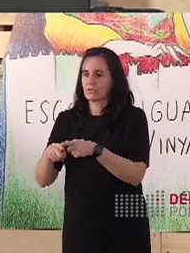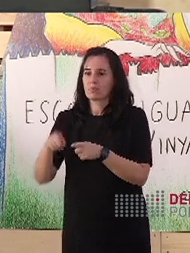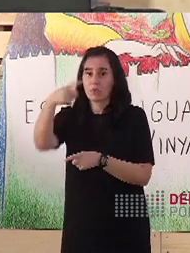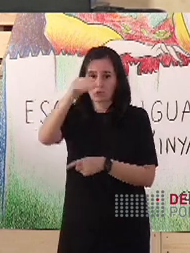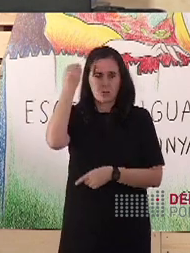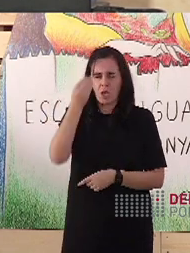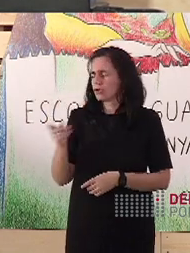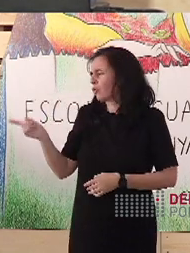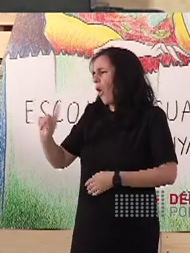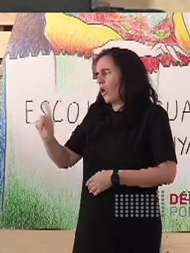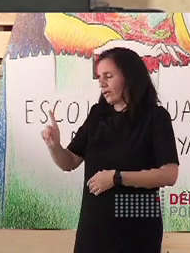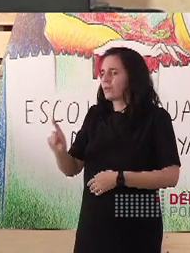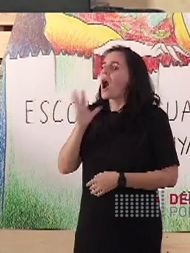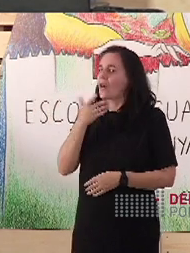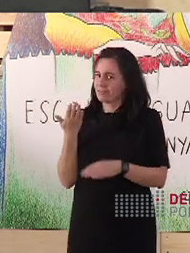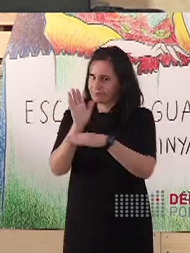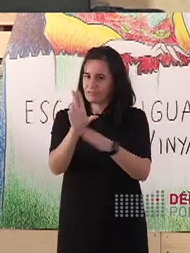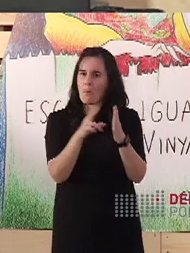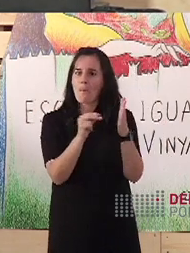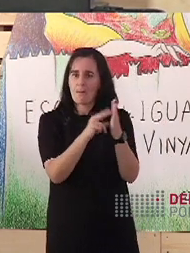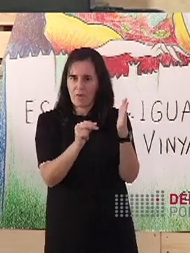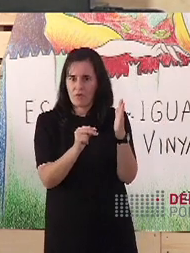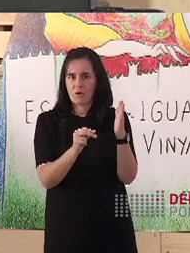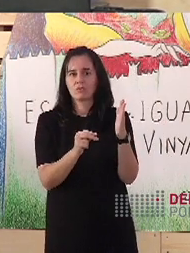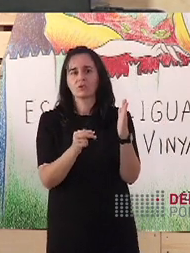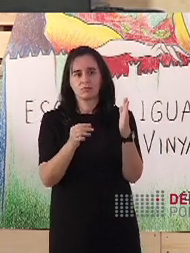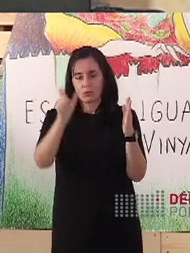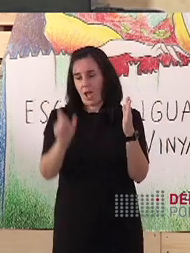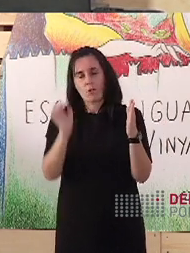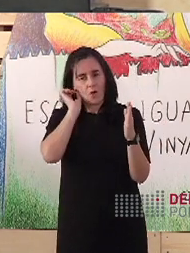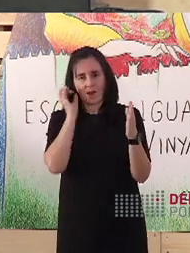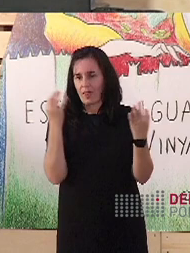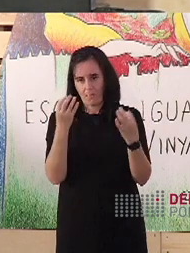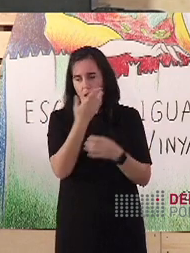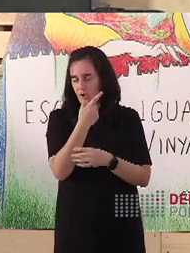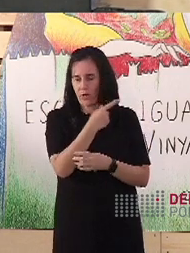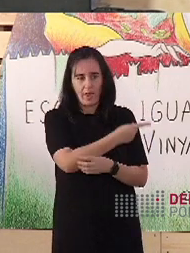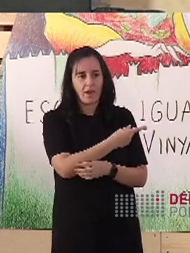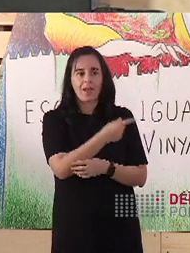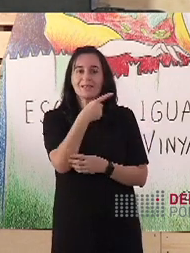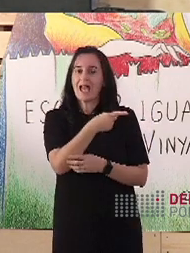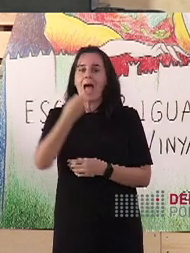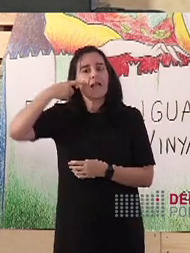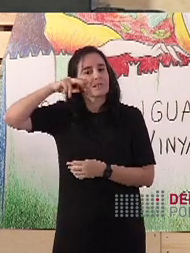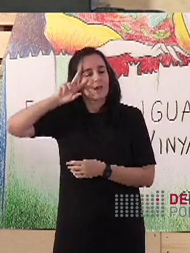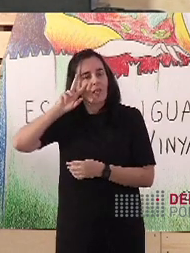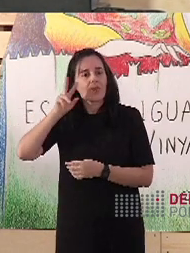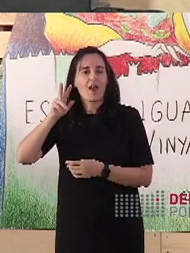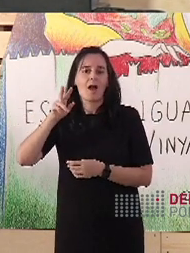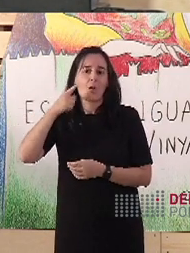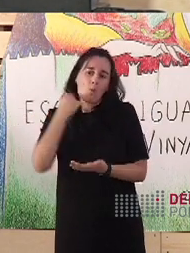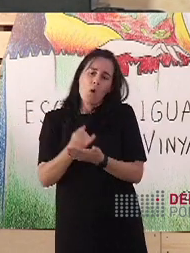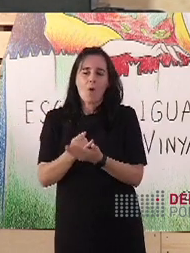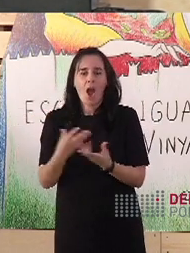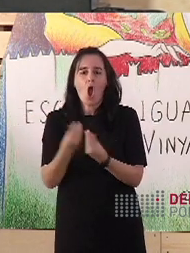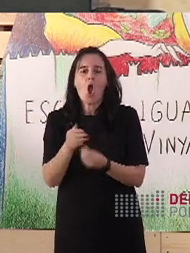vídeo de la gran Yolanda Domínguez, otra mujer, si no la conocéis tenéis que conocerla, hizo este experimento con niños precisamente